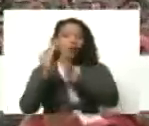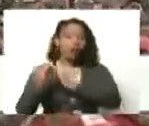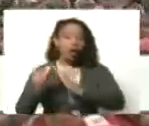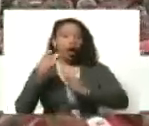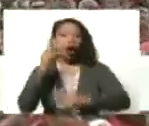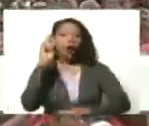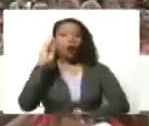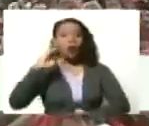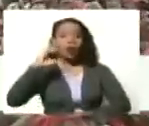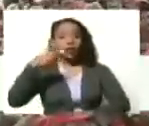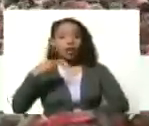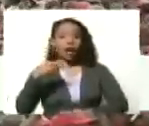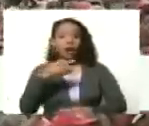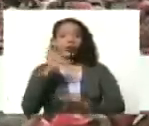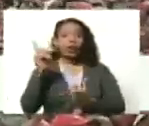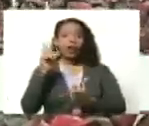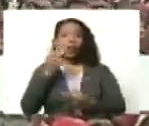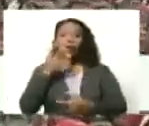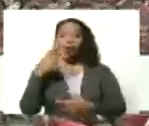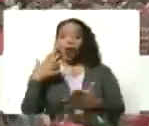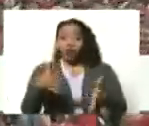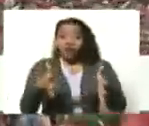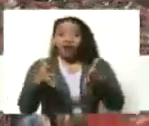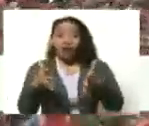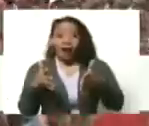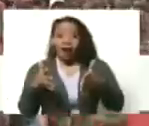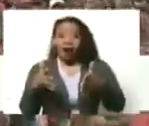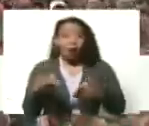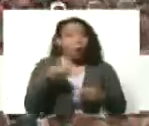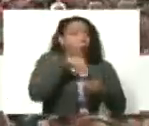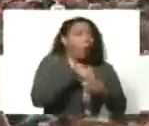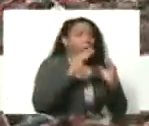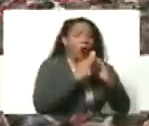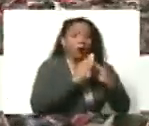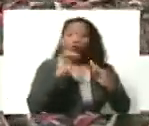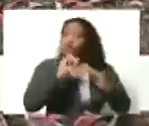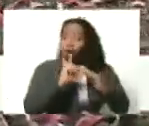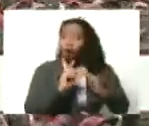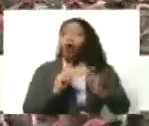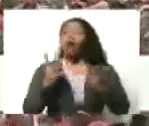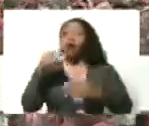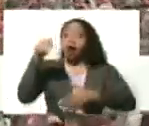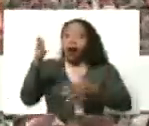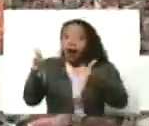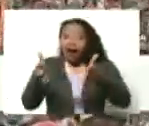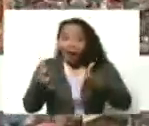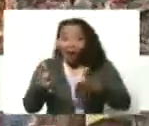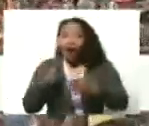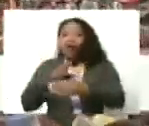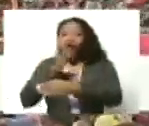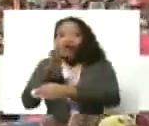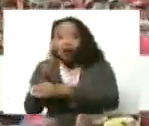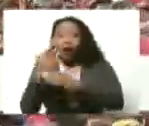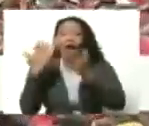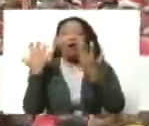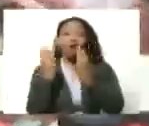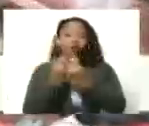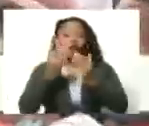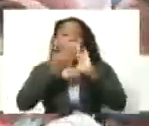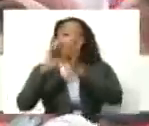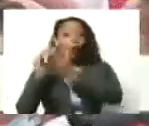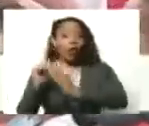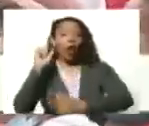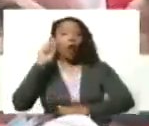VCH fue electo para que se encerrara. Fue electo para que fuese con su comunidad, con su calle, con su VCH, a